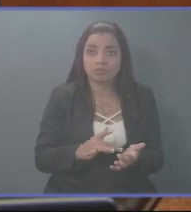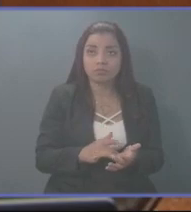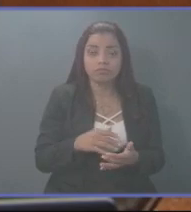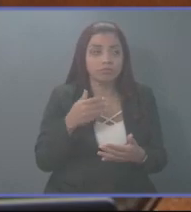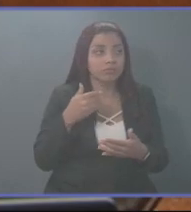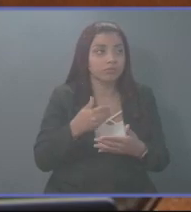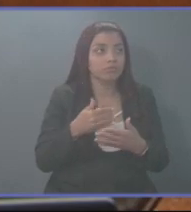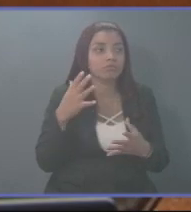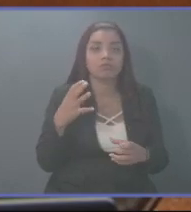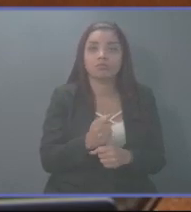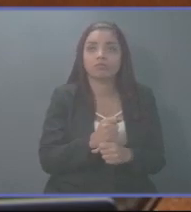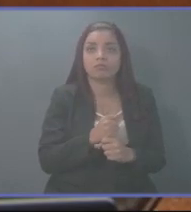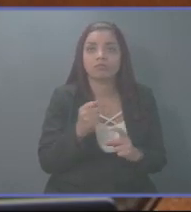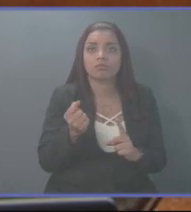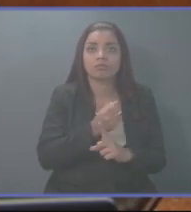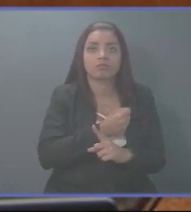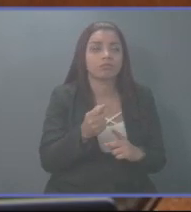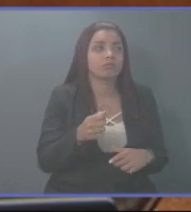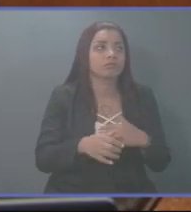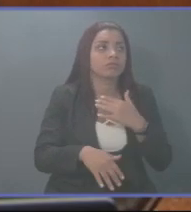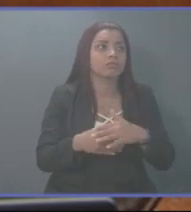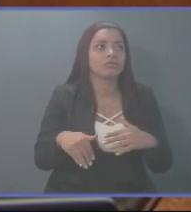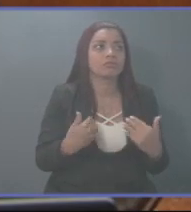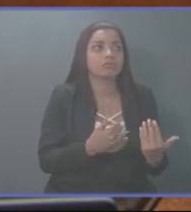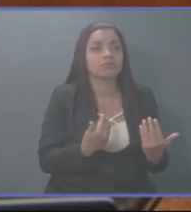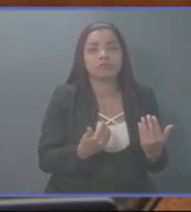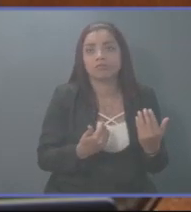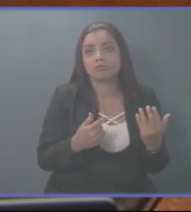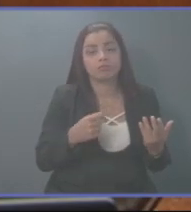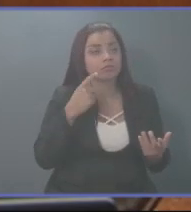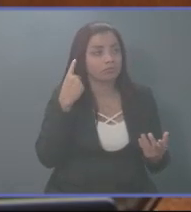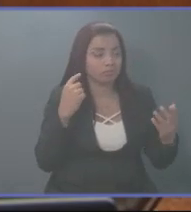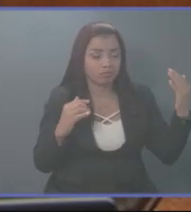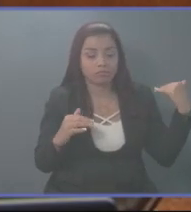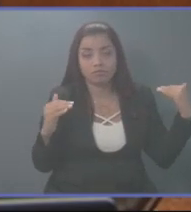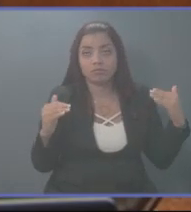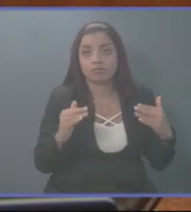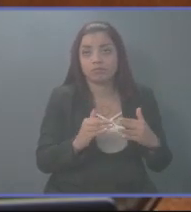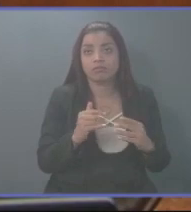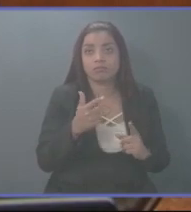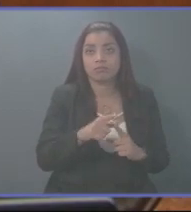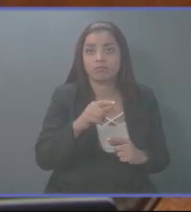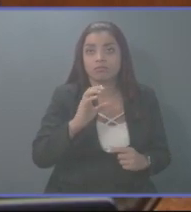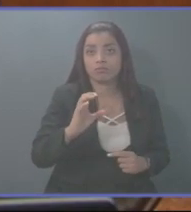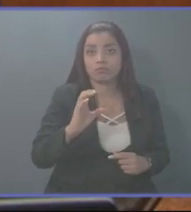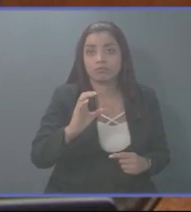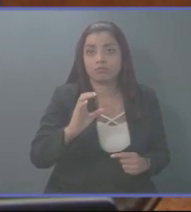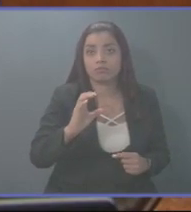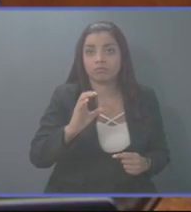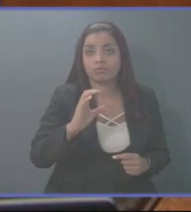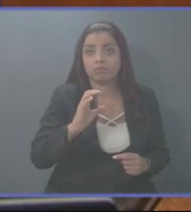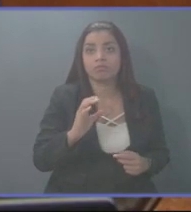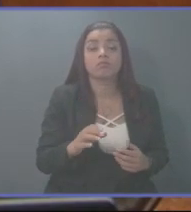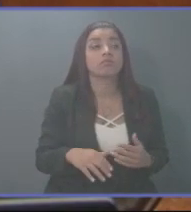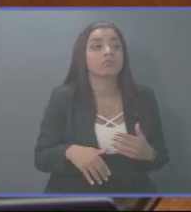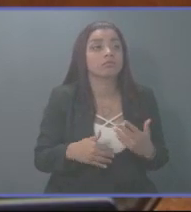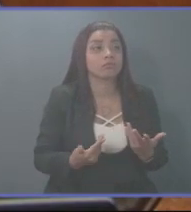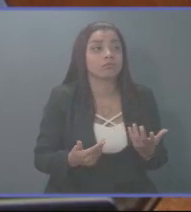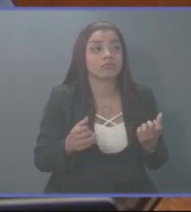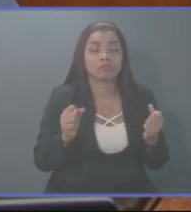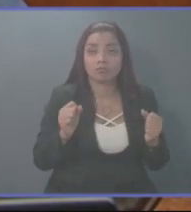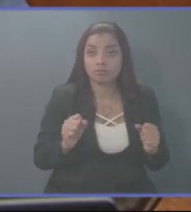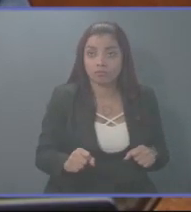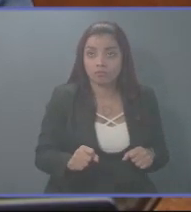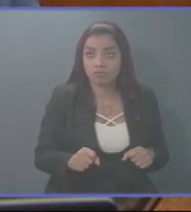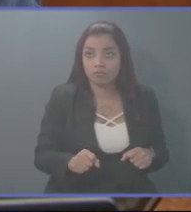cualquier otra forma de violencia sexual y de género. C. La